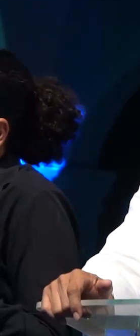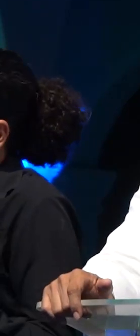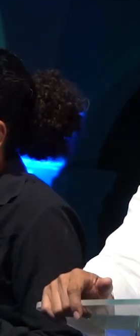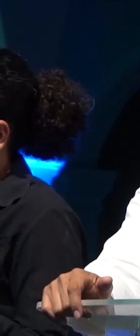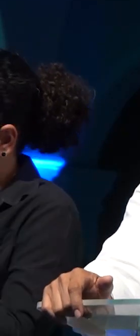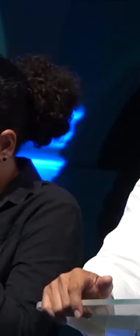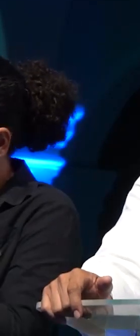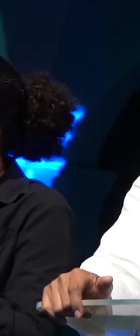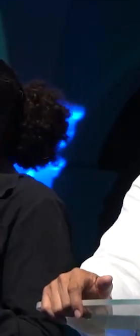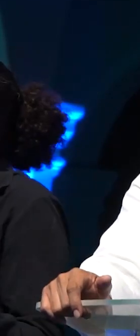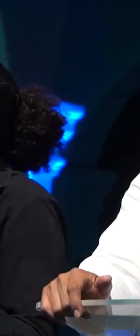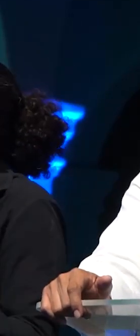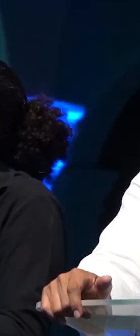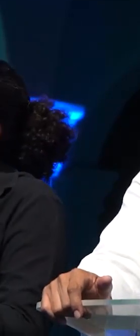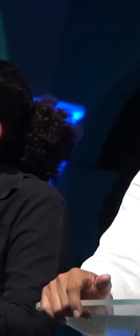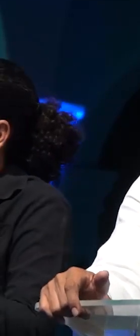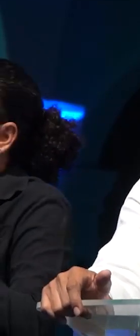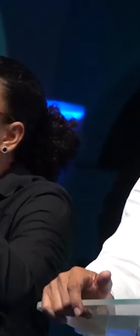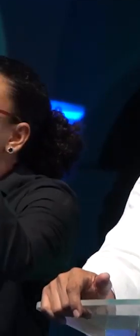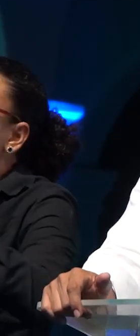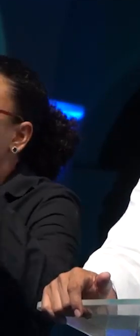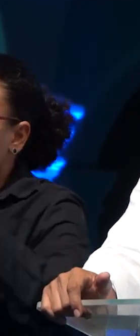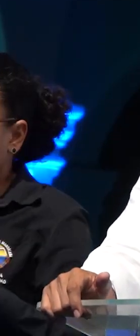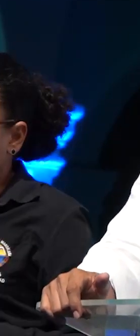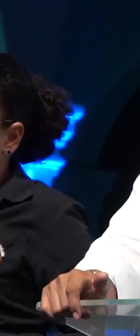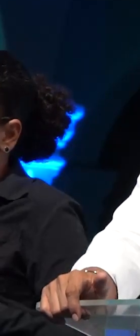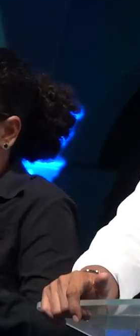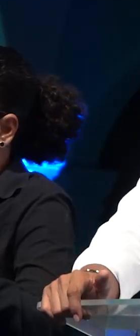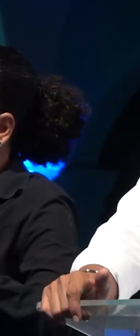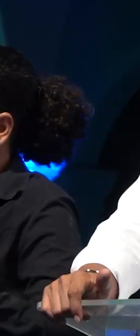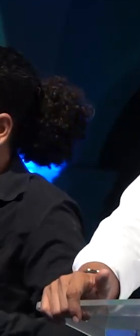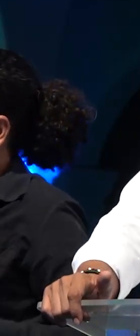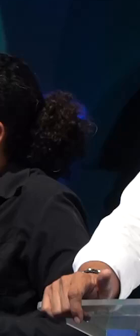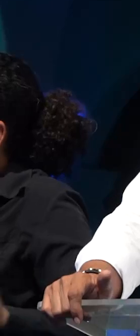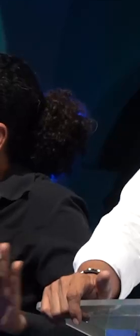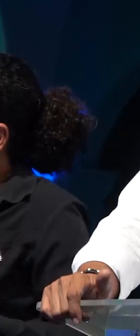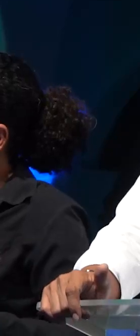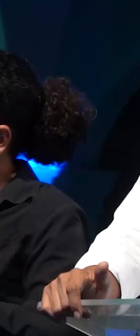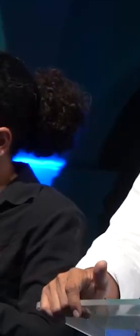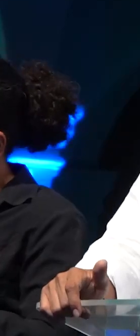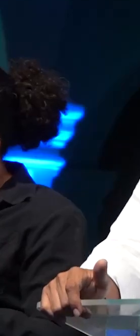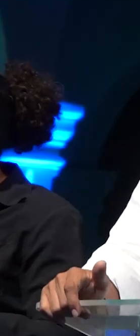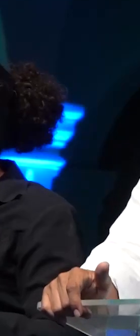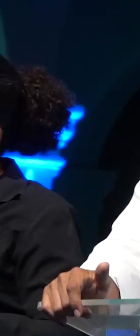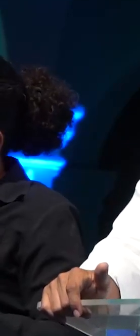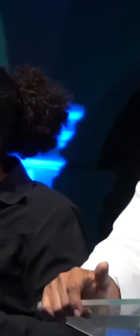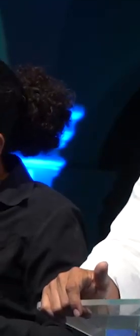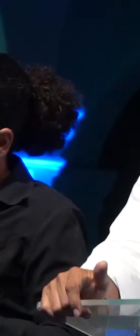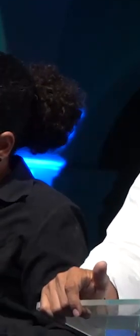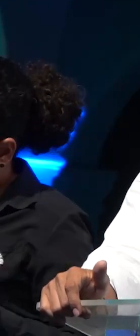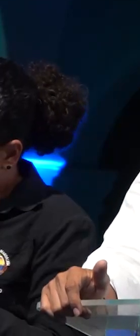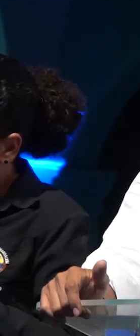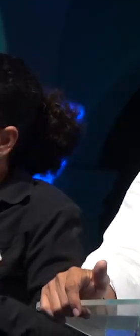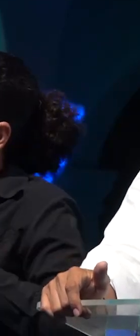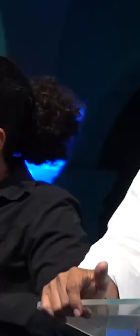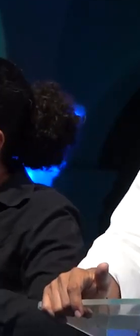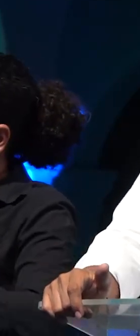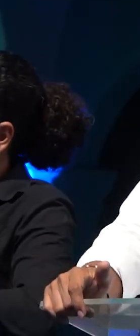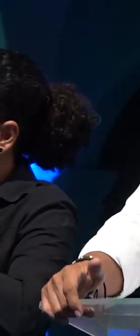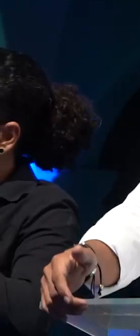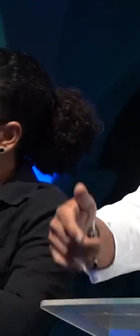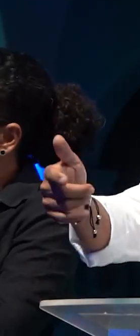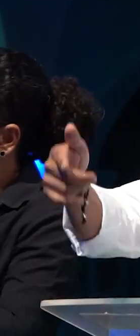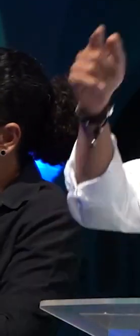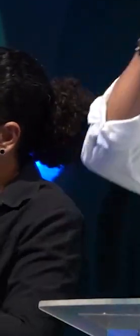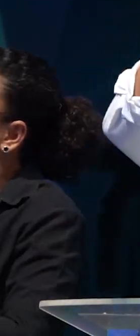eran carísimas y eso solo podía comprarlo alguno. Y yo como no tenía para eso, yo escribía mis propios versitos mal hechos, pero eran míos. Y yo decía, ¿cómo una mujer